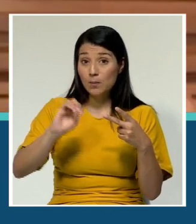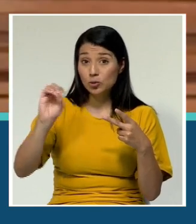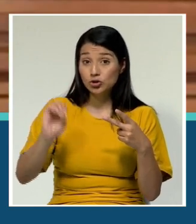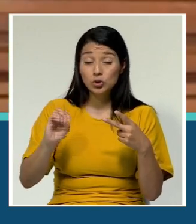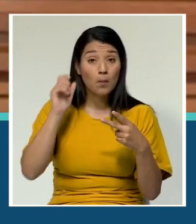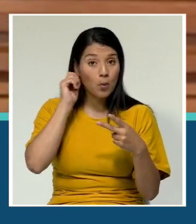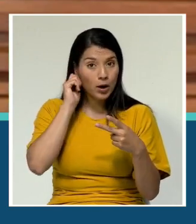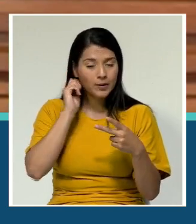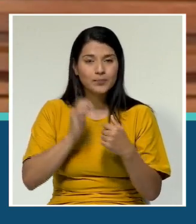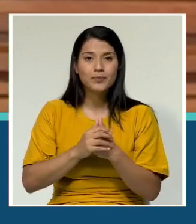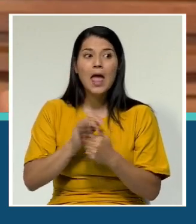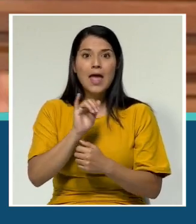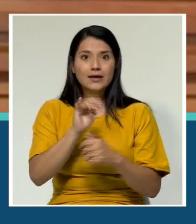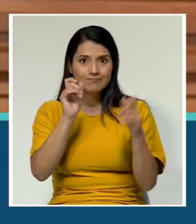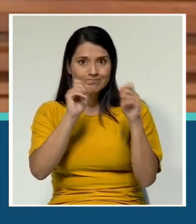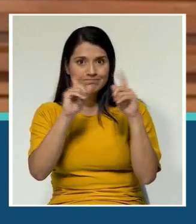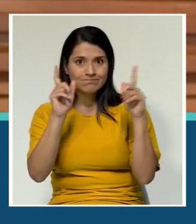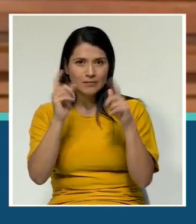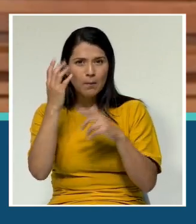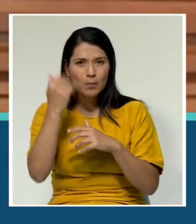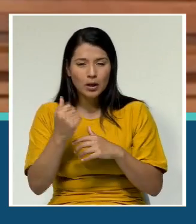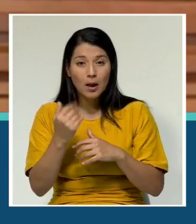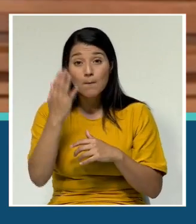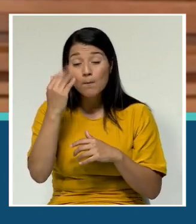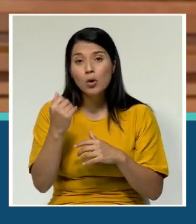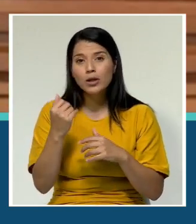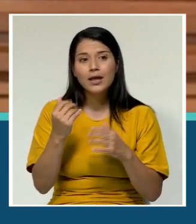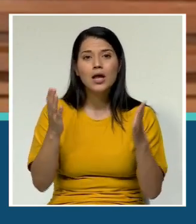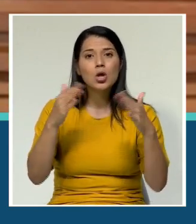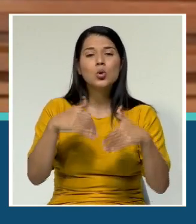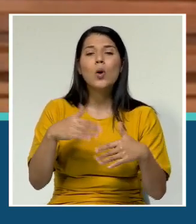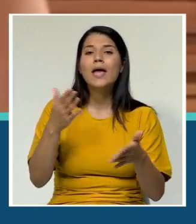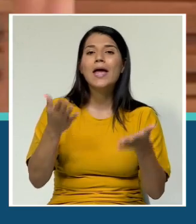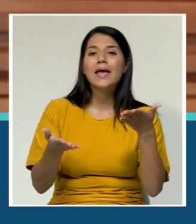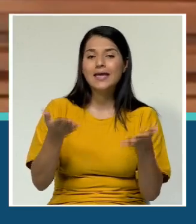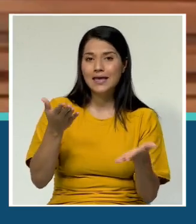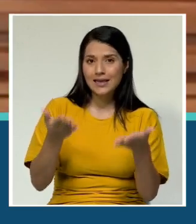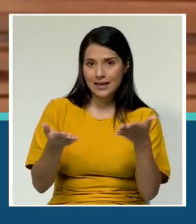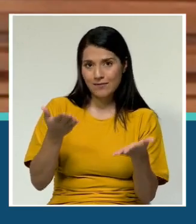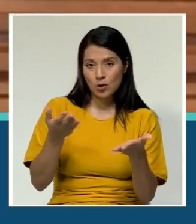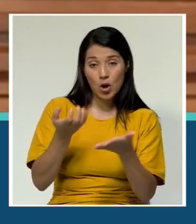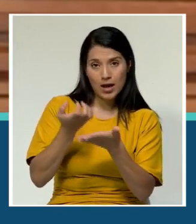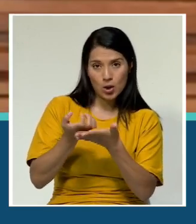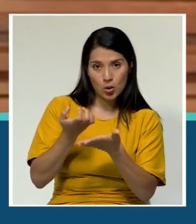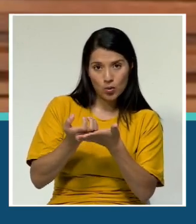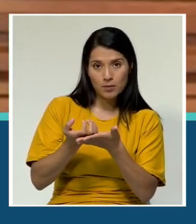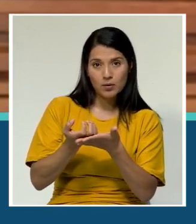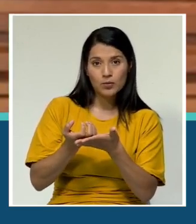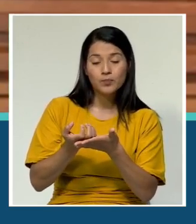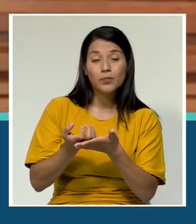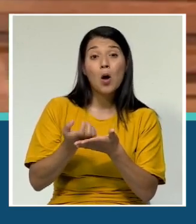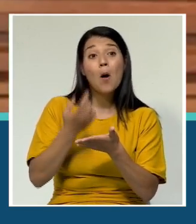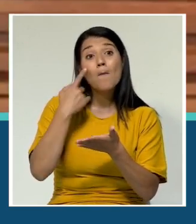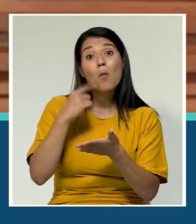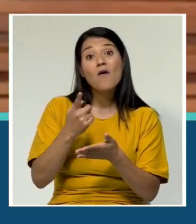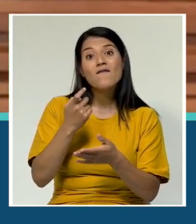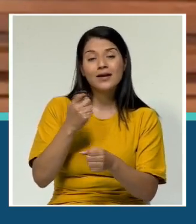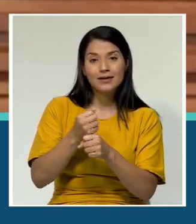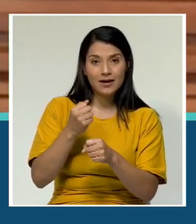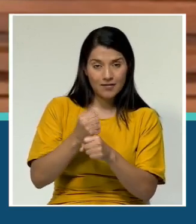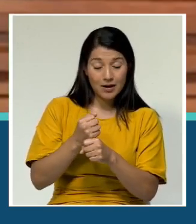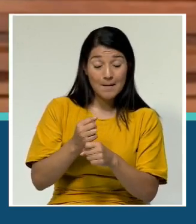de hombres desempleados y un 17.5 de mujeres. Esto no deja de ser alarmante. ¿Por qué? Porque estamos en